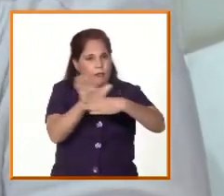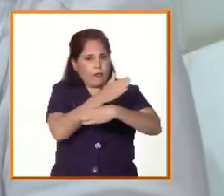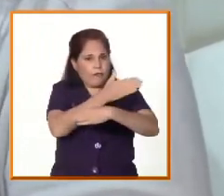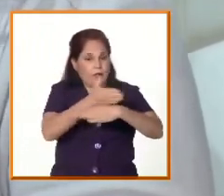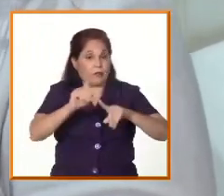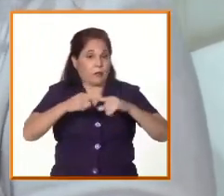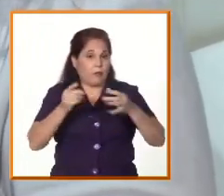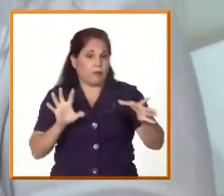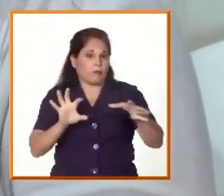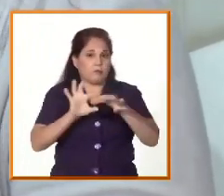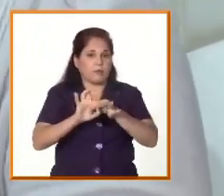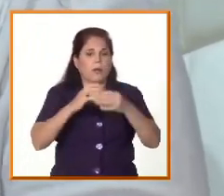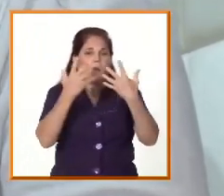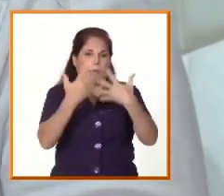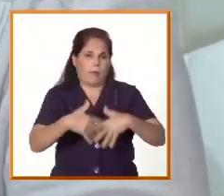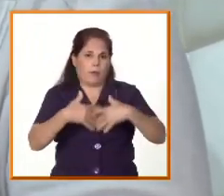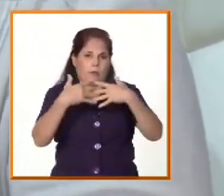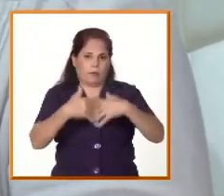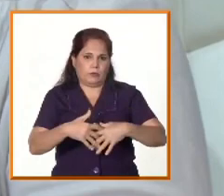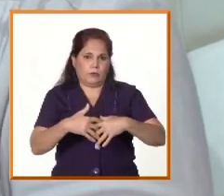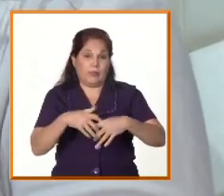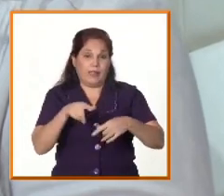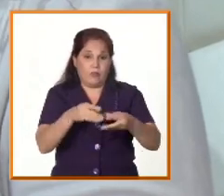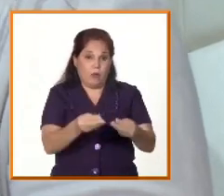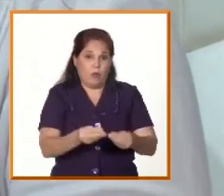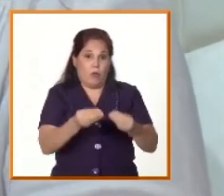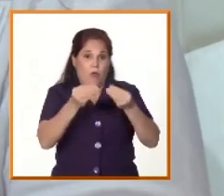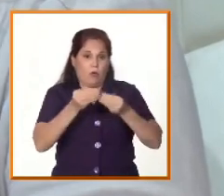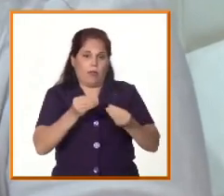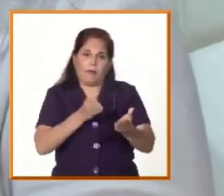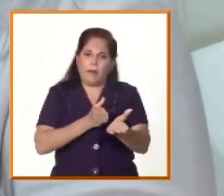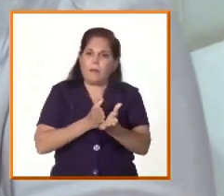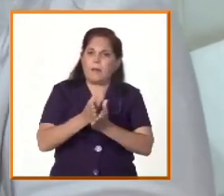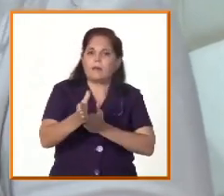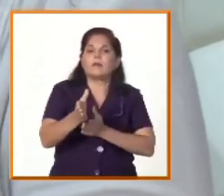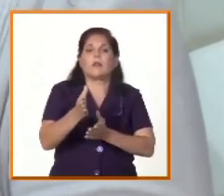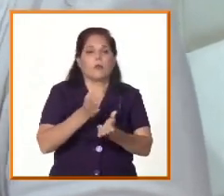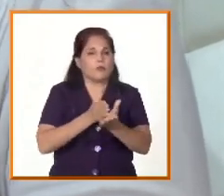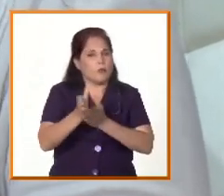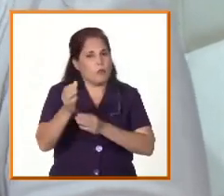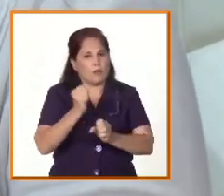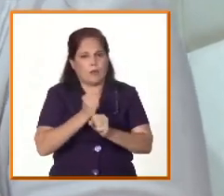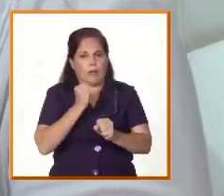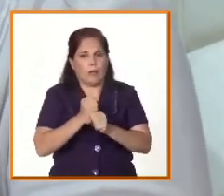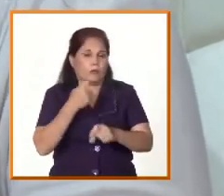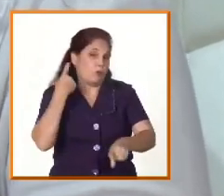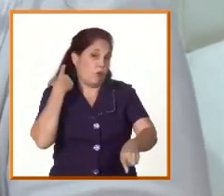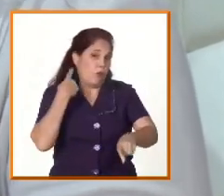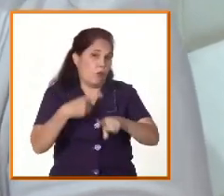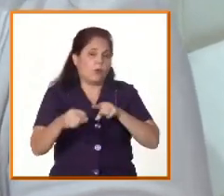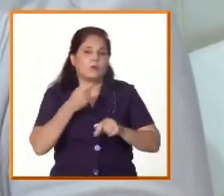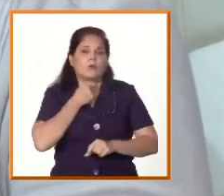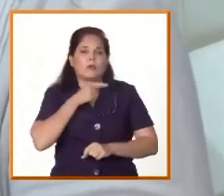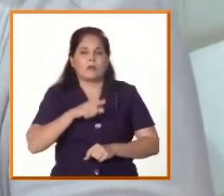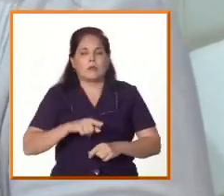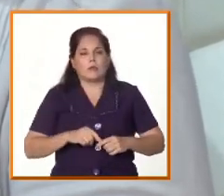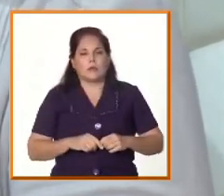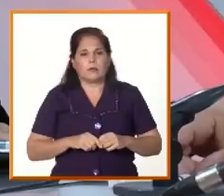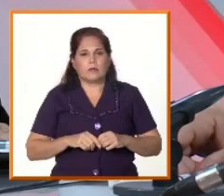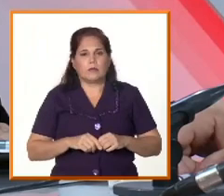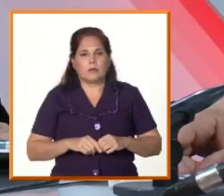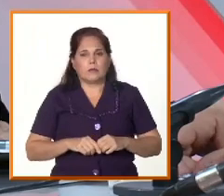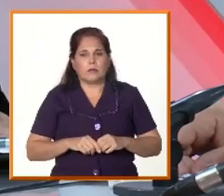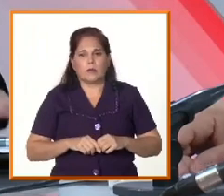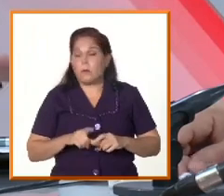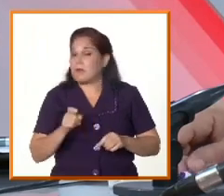encajamiento productivo Y eso Bueno nos ha dado hoy la posibilidad de mantenerlo trabajando otro ejemplo fehaciente se evita que se